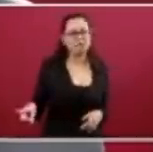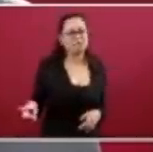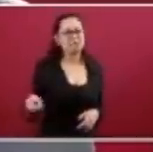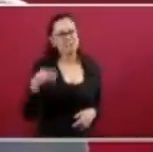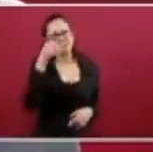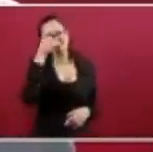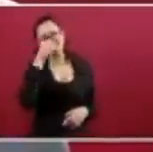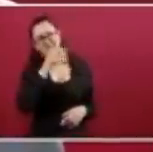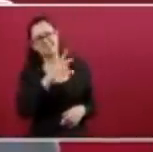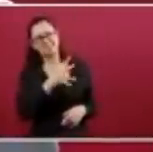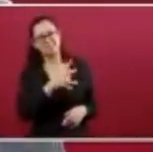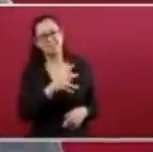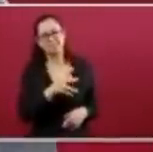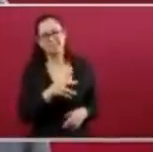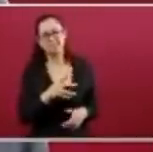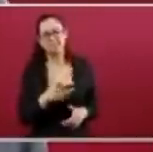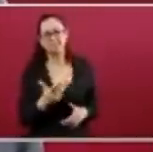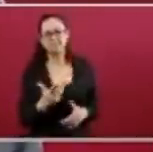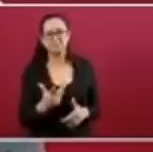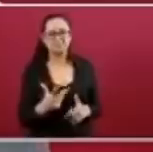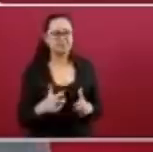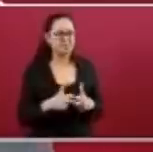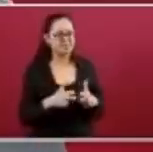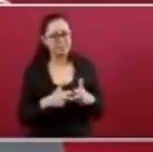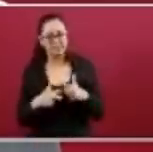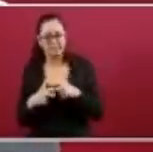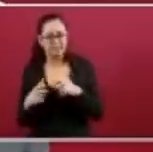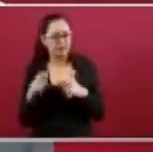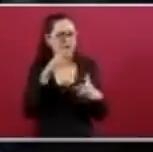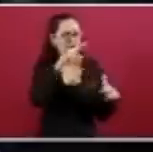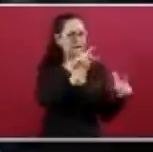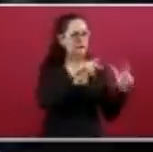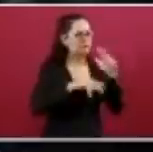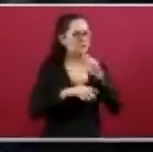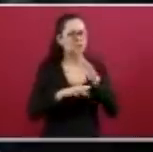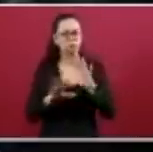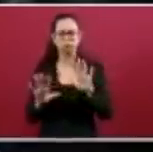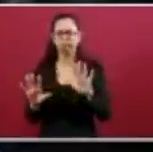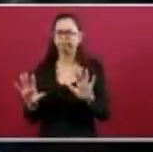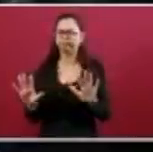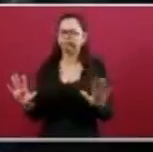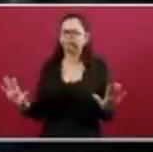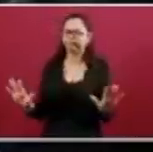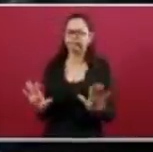para crear nerviosismos. Al final de cuentas,